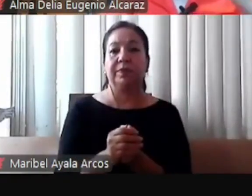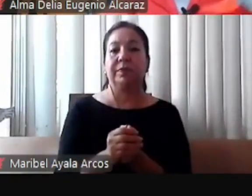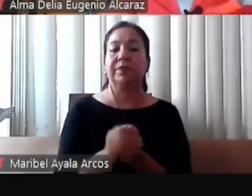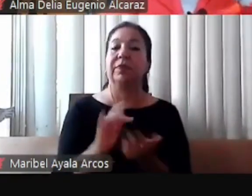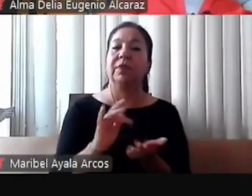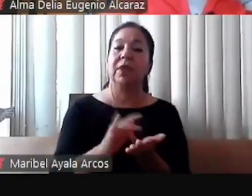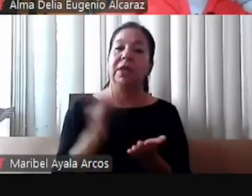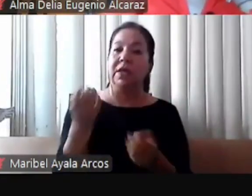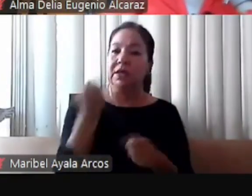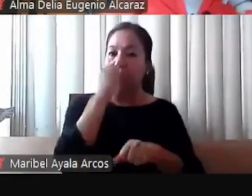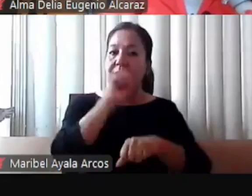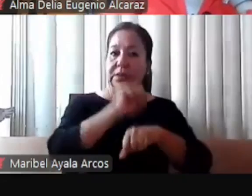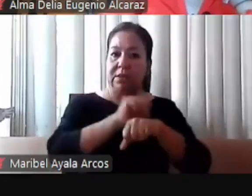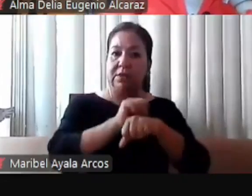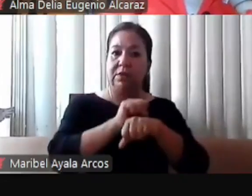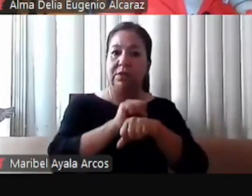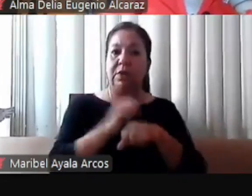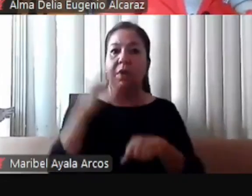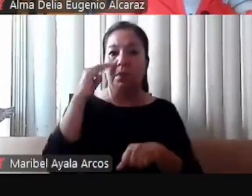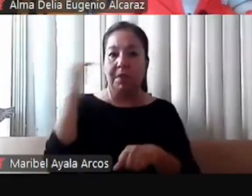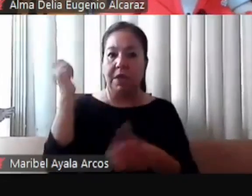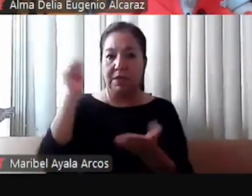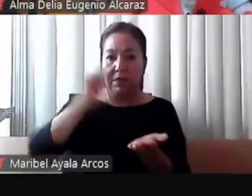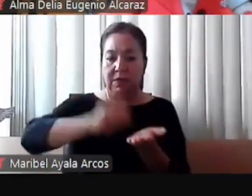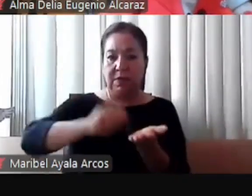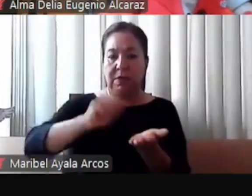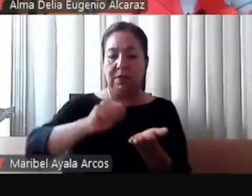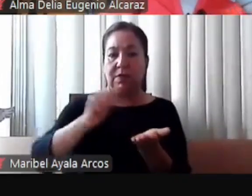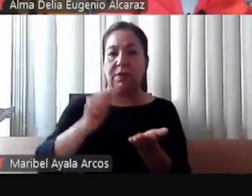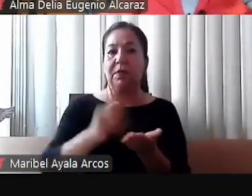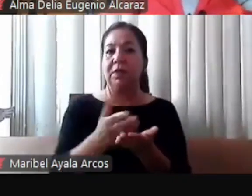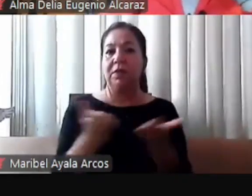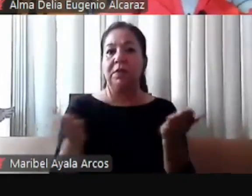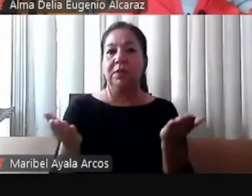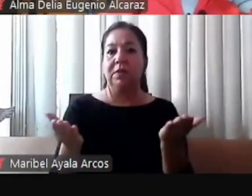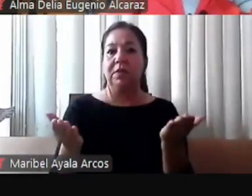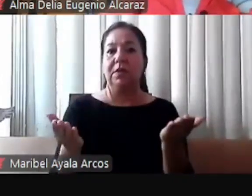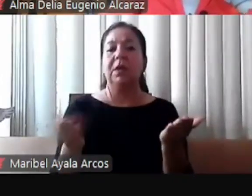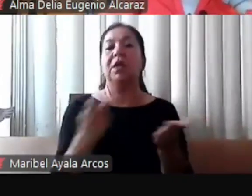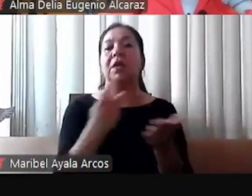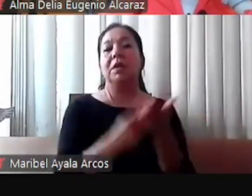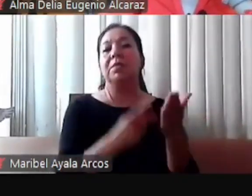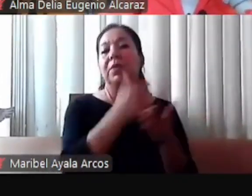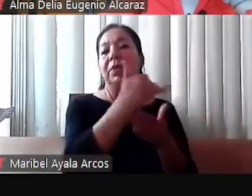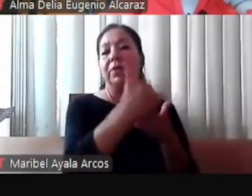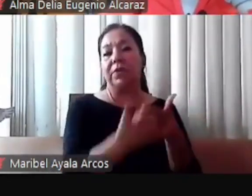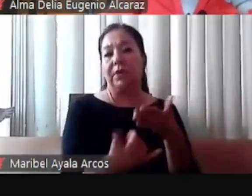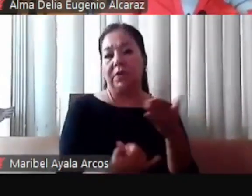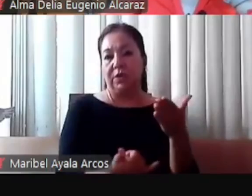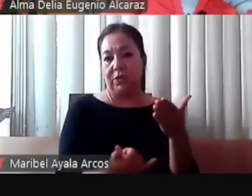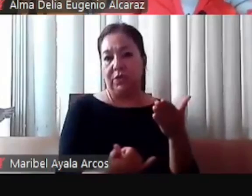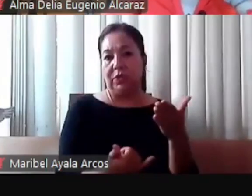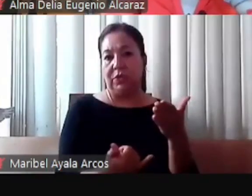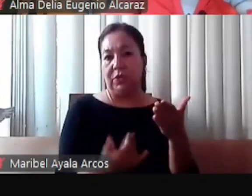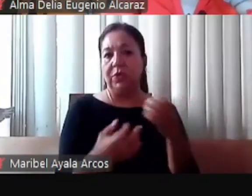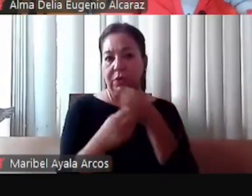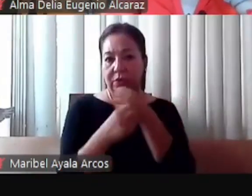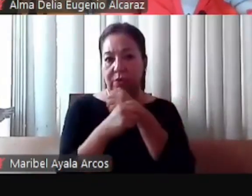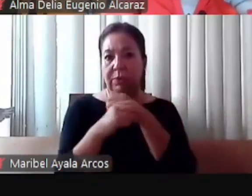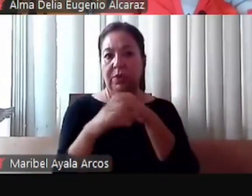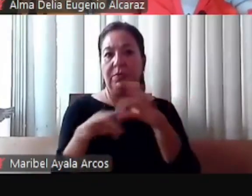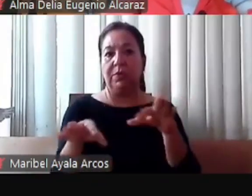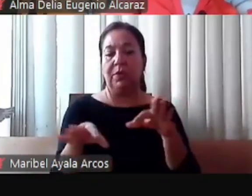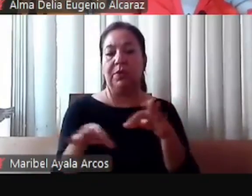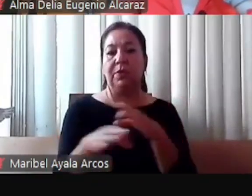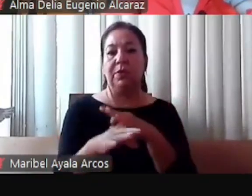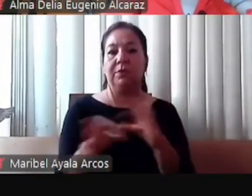Gracias, secretario. Magistradas, magistrado, está a nuestra consideración el proyecto de resolución del que se ha dado cuenta.